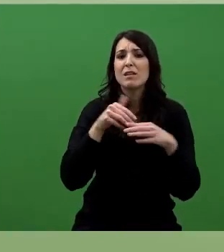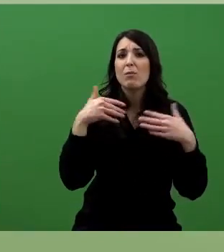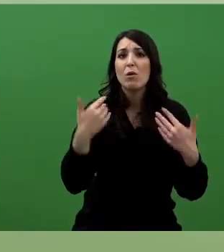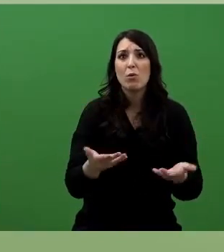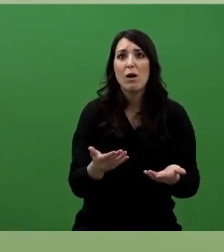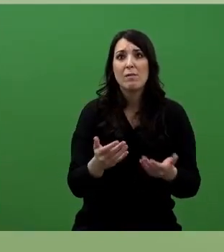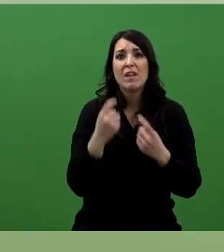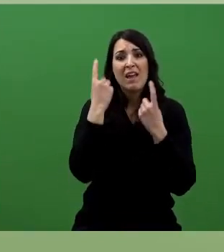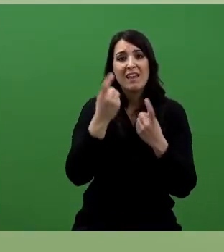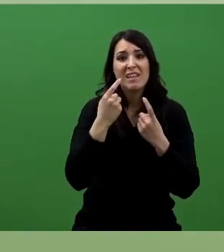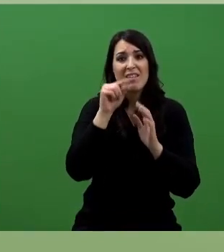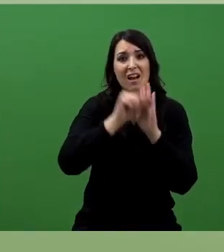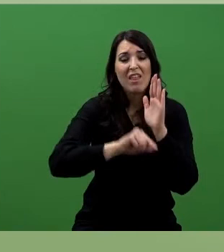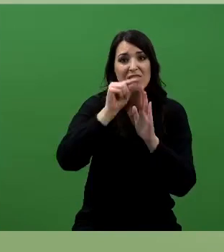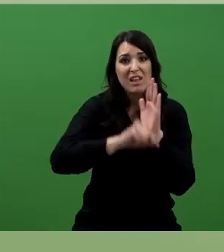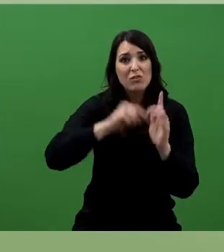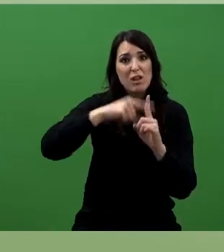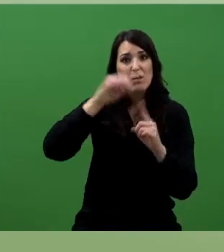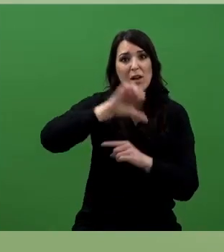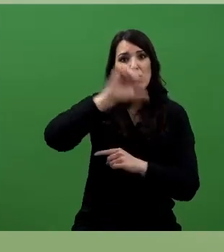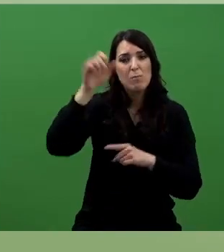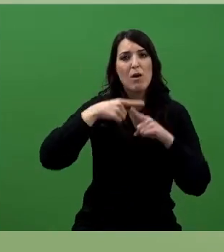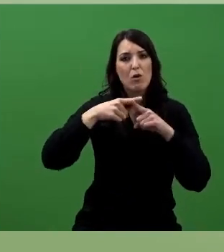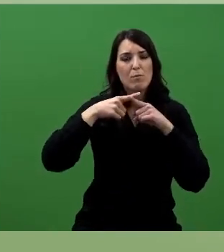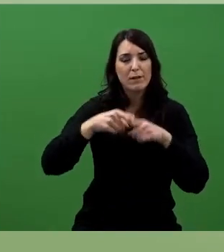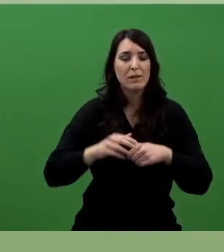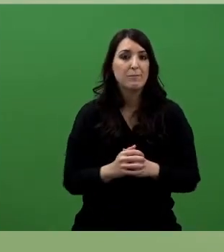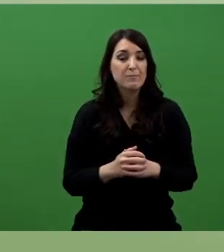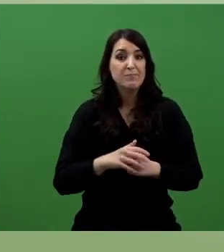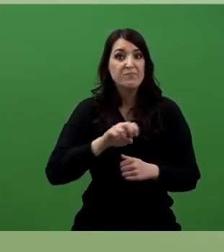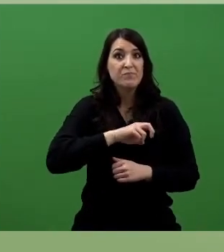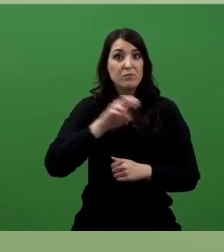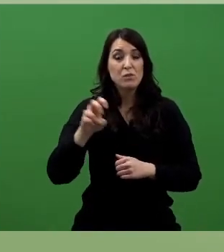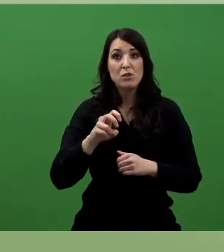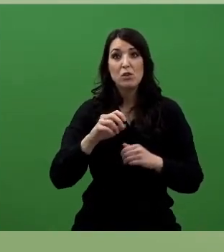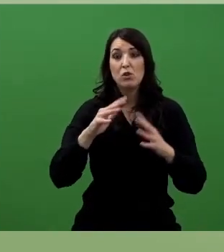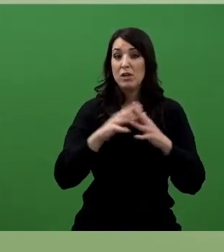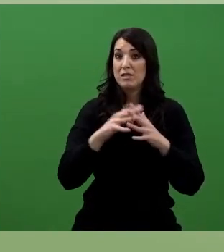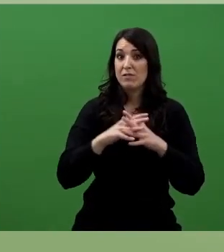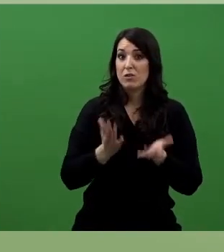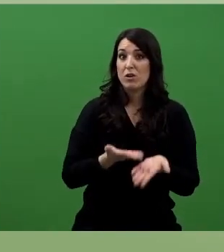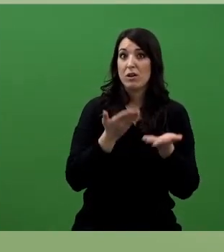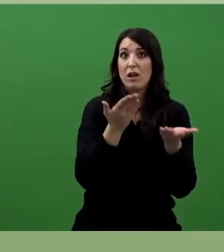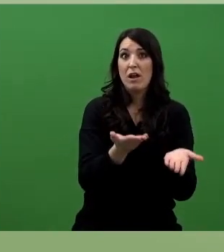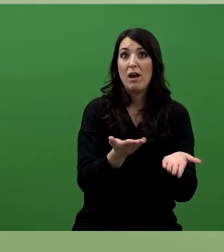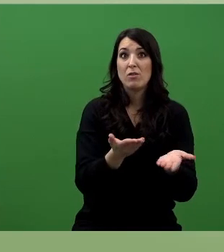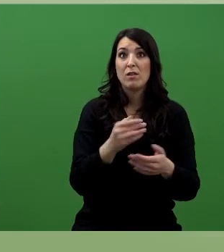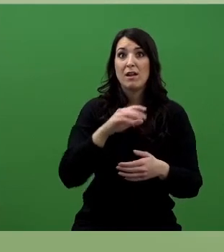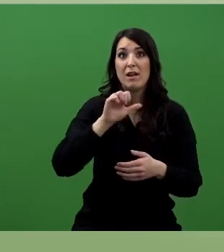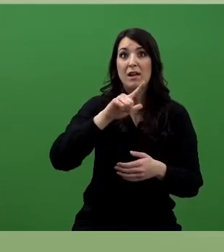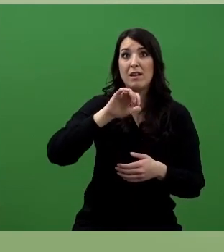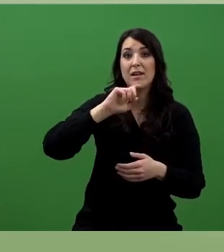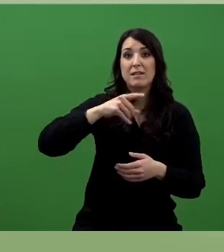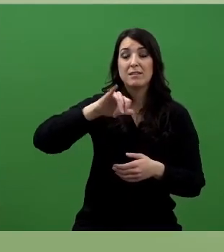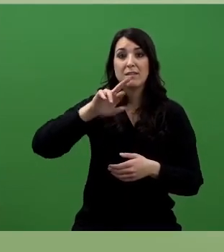data lake de estos datos a nivel europeo. Otras infraestructuras que ayudan a esto, Elixir, no voy a entrar mucho en ello, pero